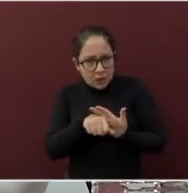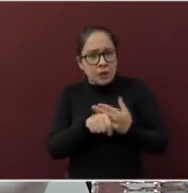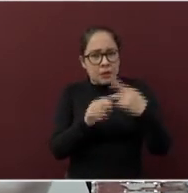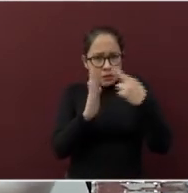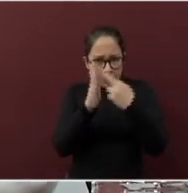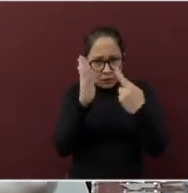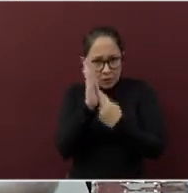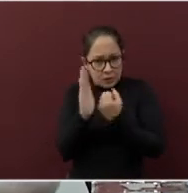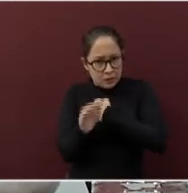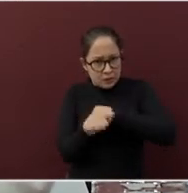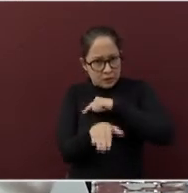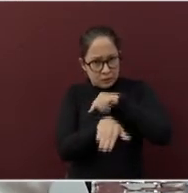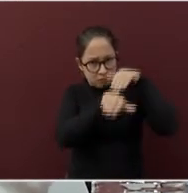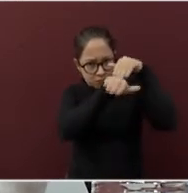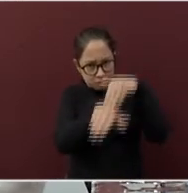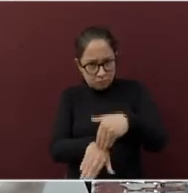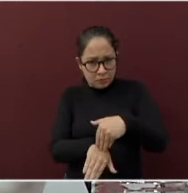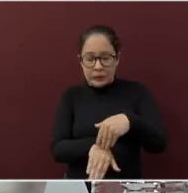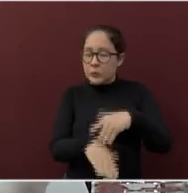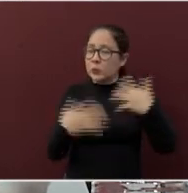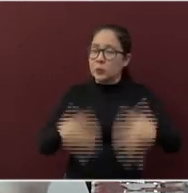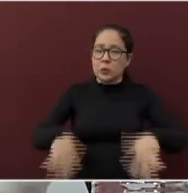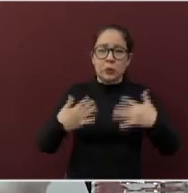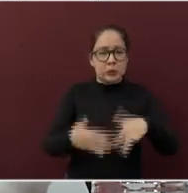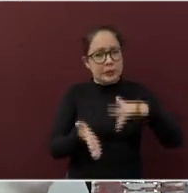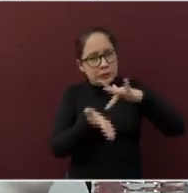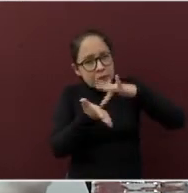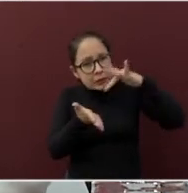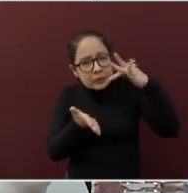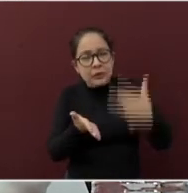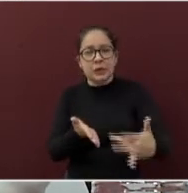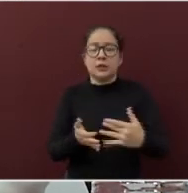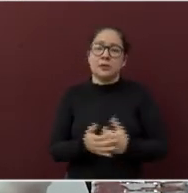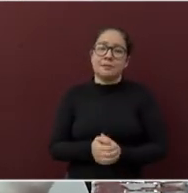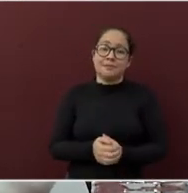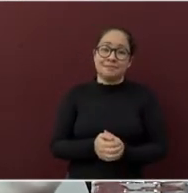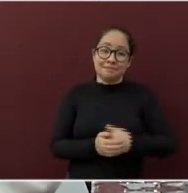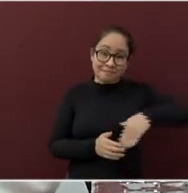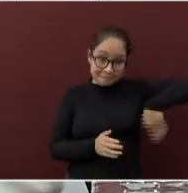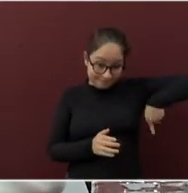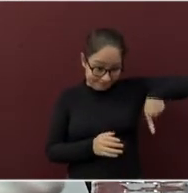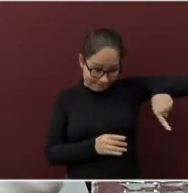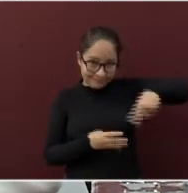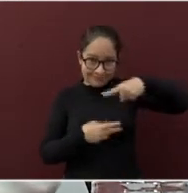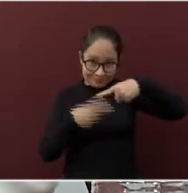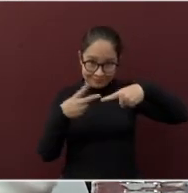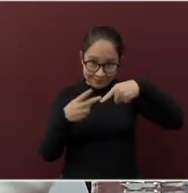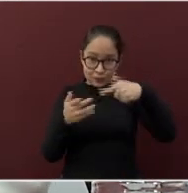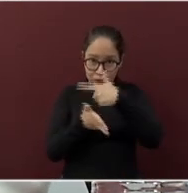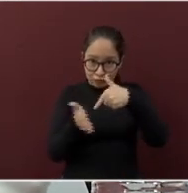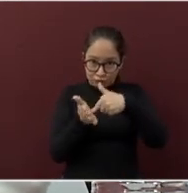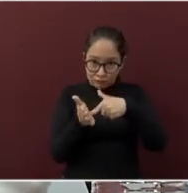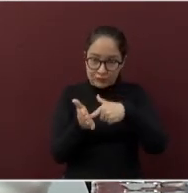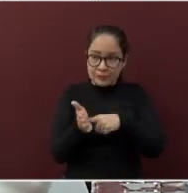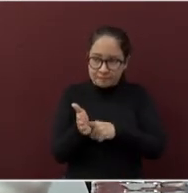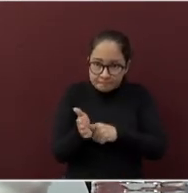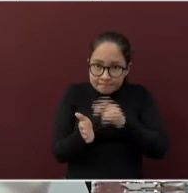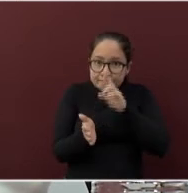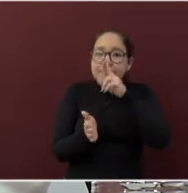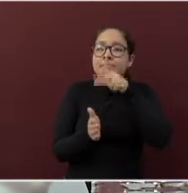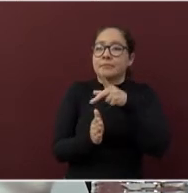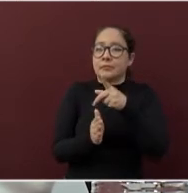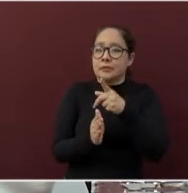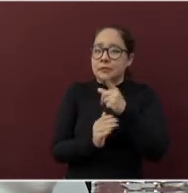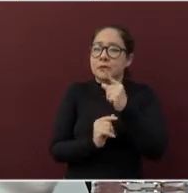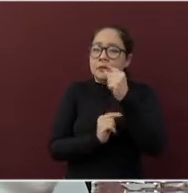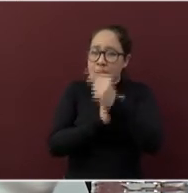medidas de protección sanitaria estos son los resultados precisamente transitar de un